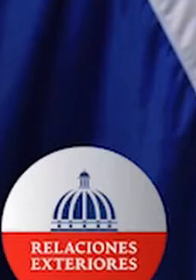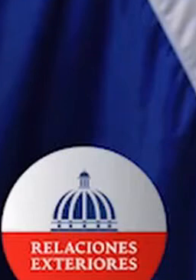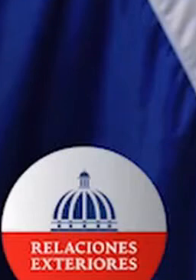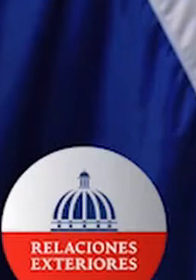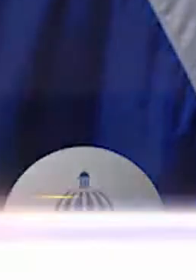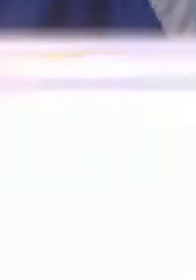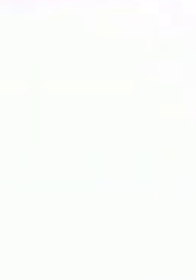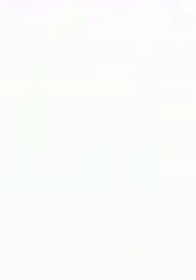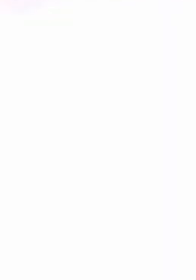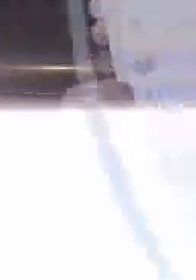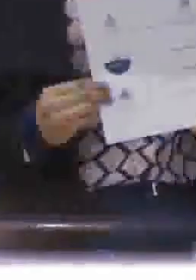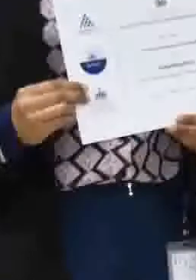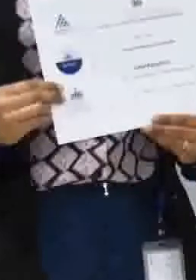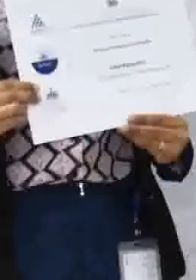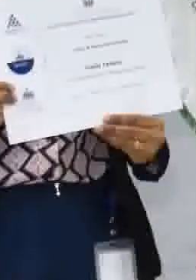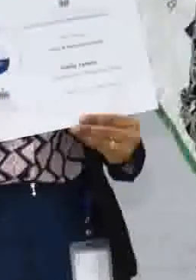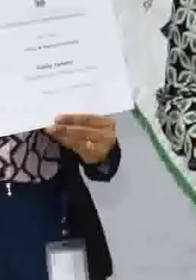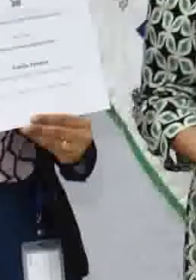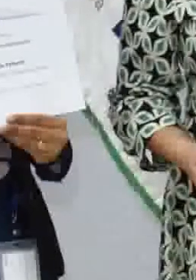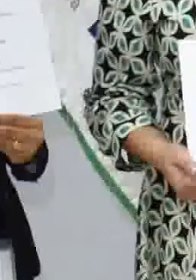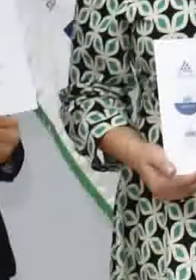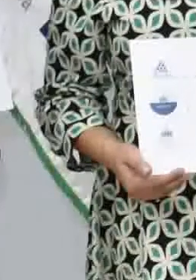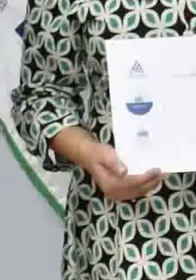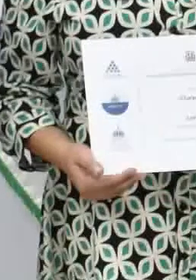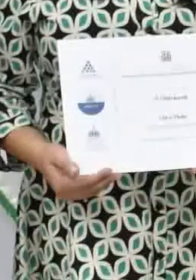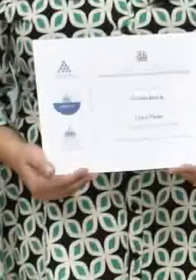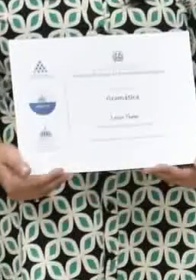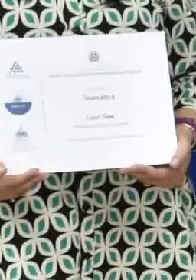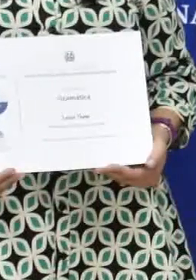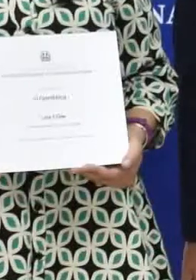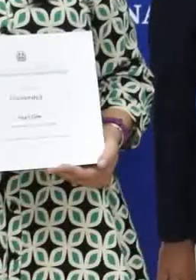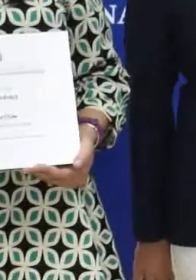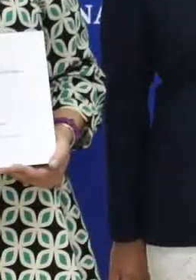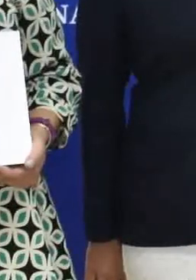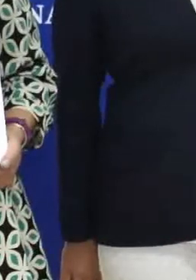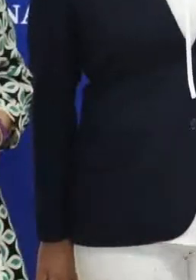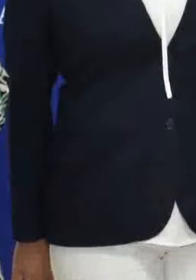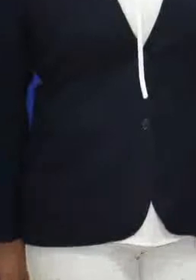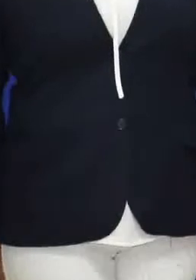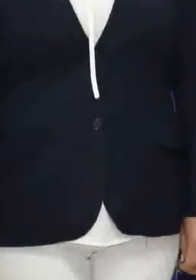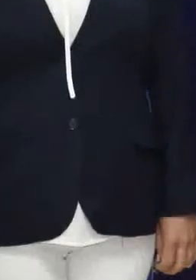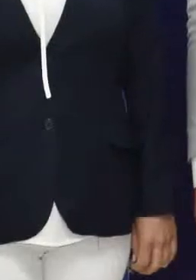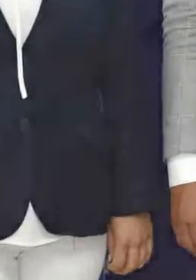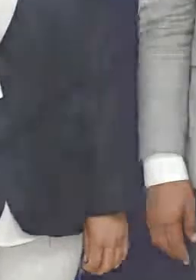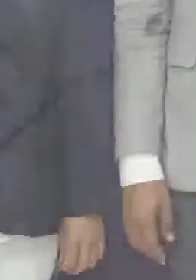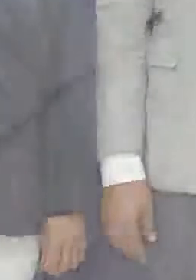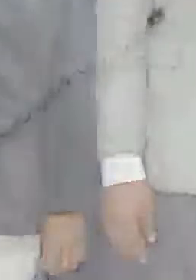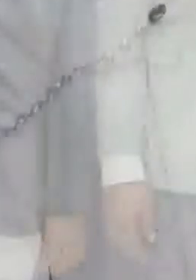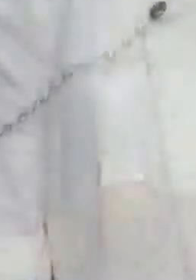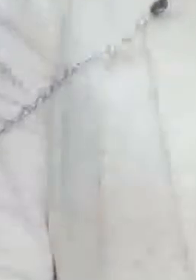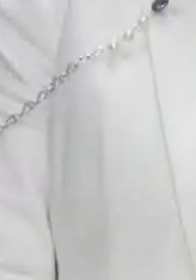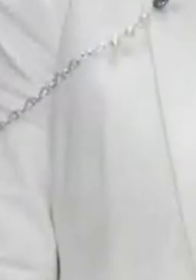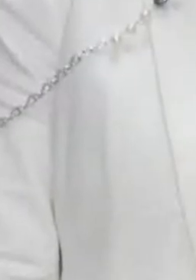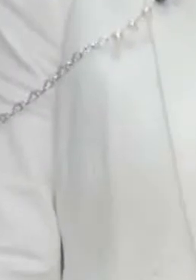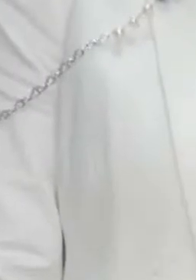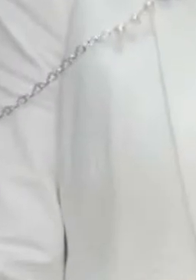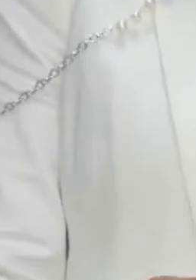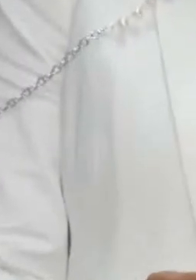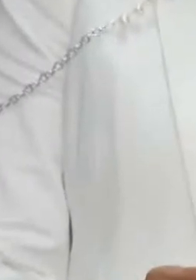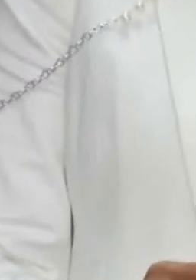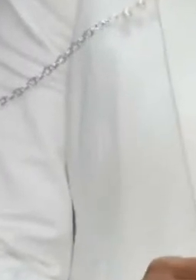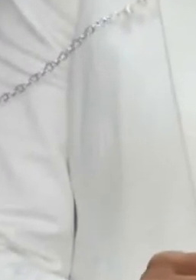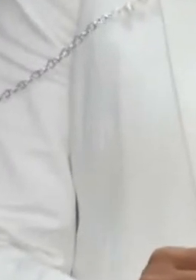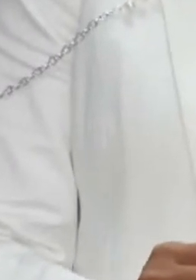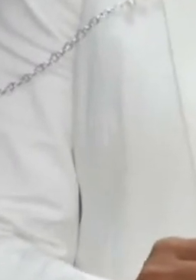participantes seguimos con otra buena noticia porque la escuela superior de administración pública de colombia el ministerio de educación